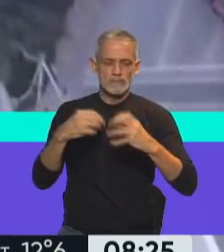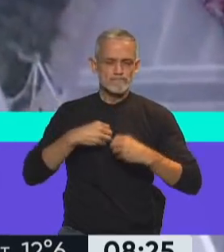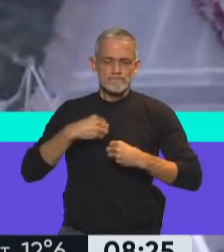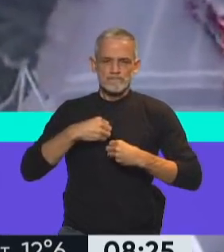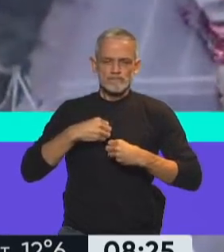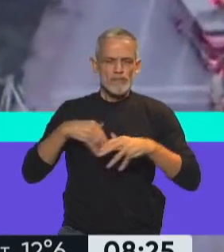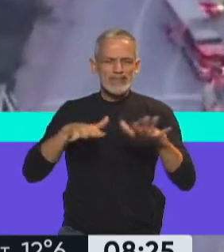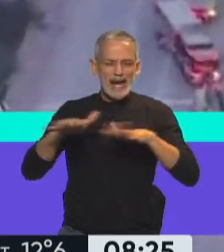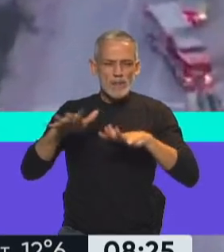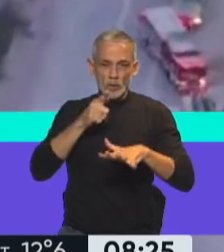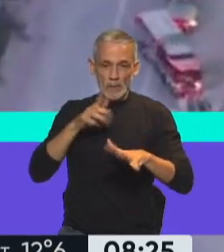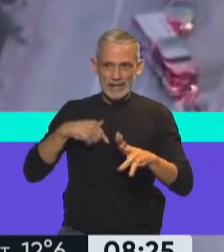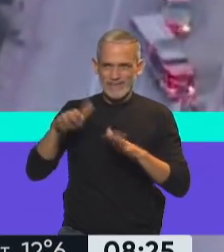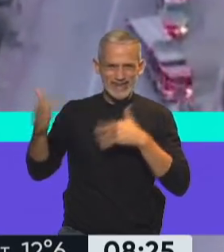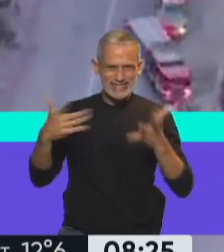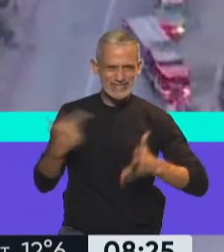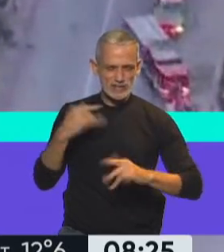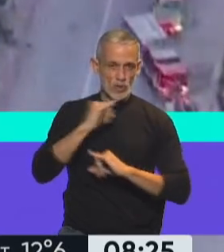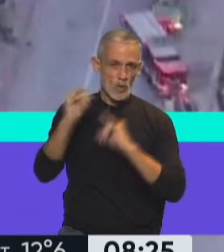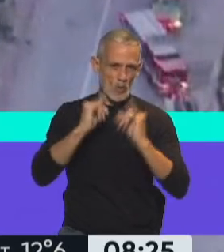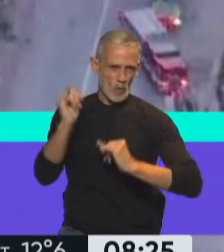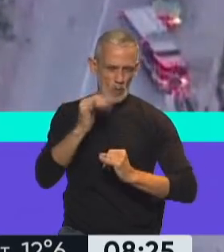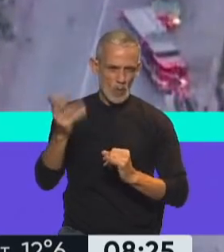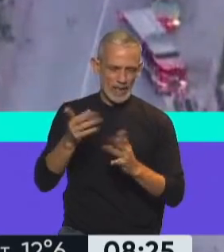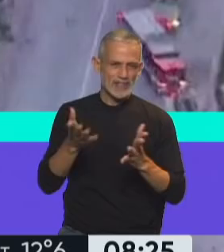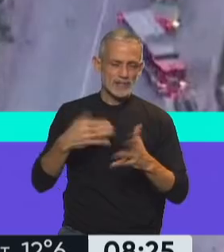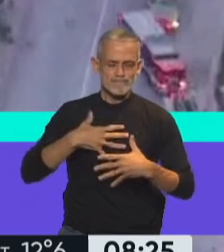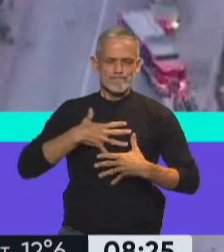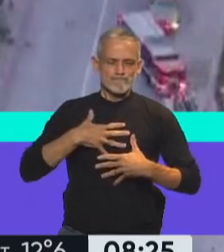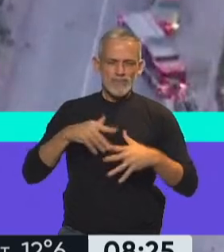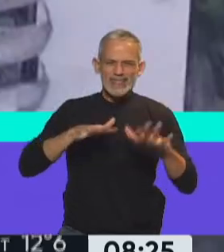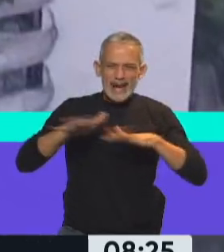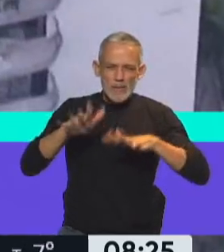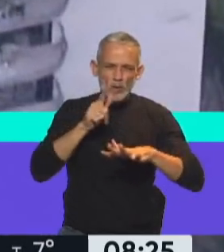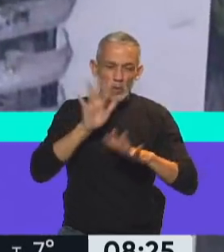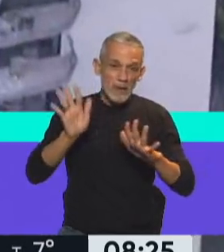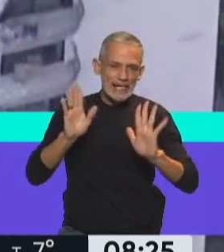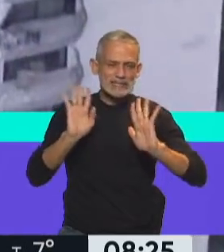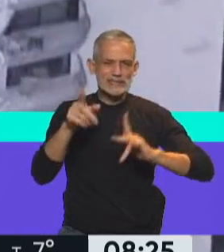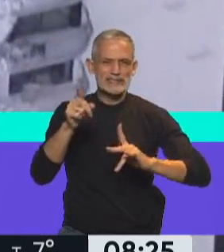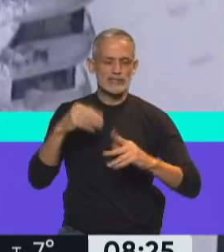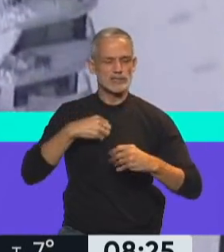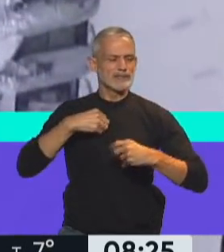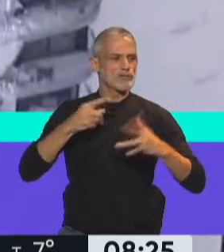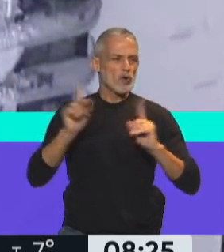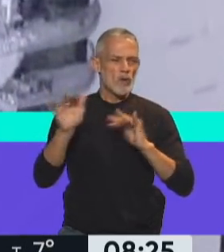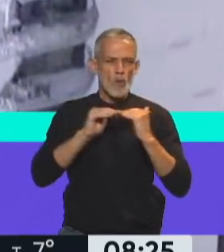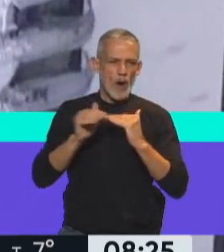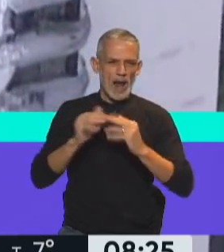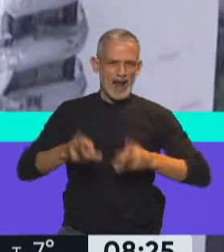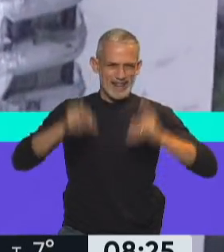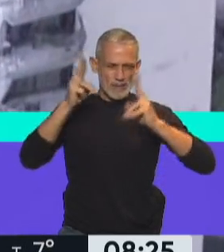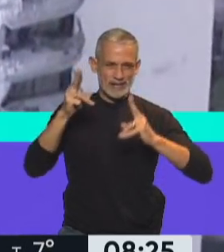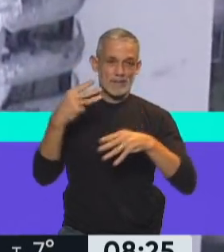de terremoto. Esto es lo que indicaron justamente los vecinos de este complejo de departamentos ubicado allí